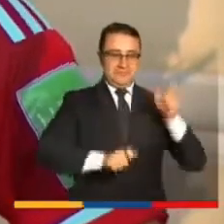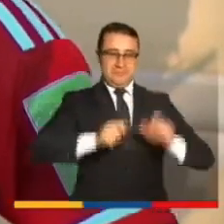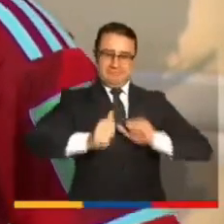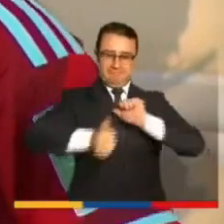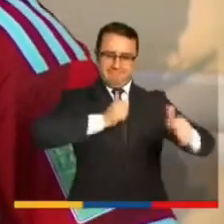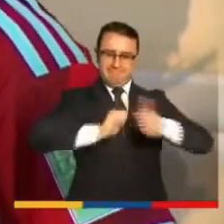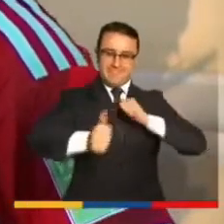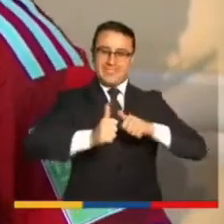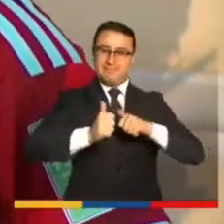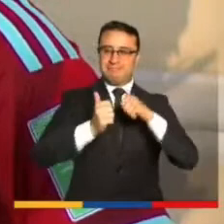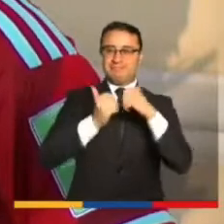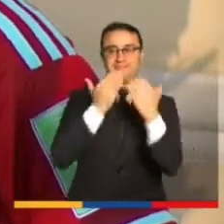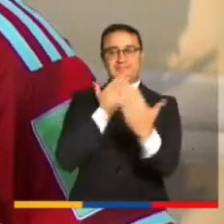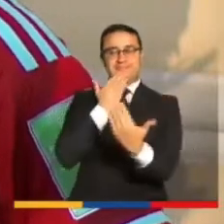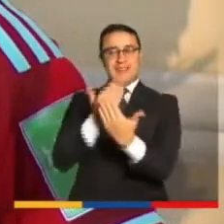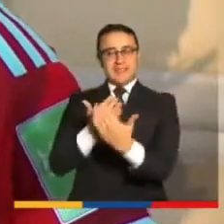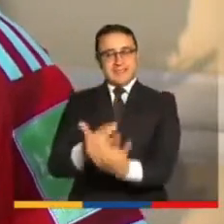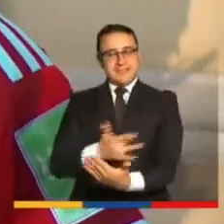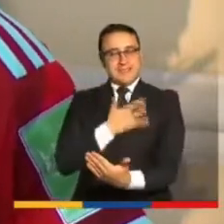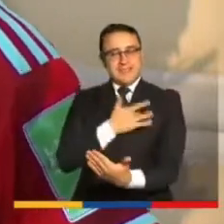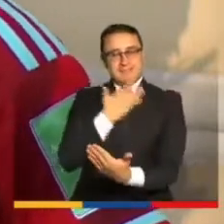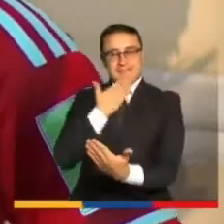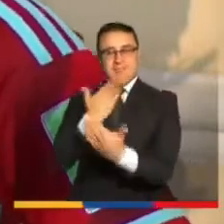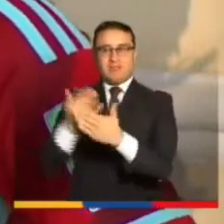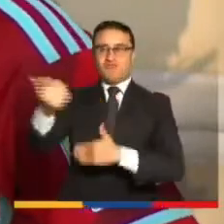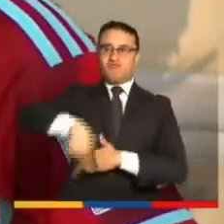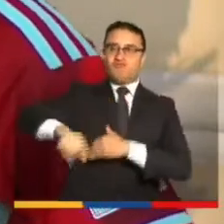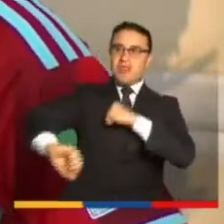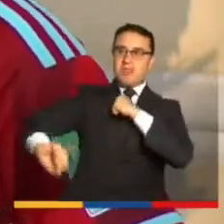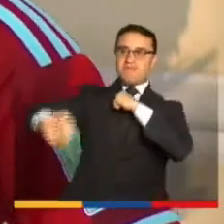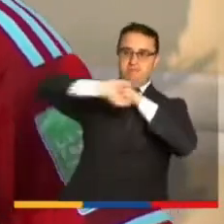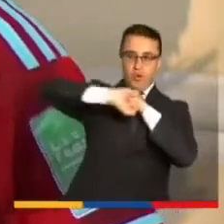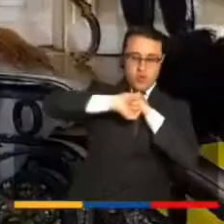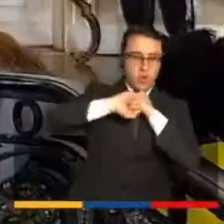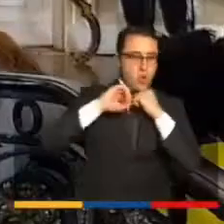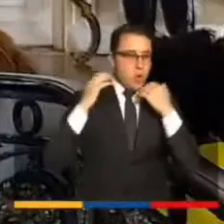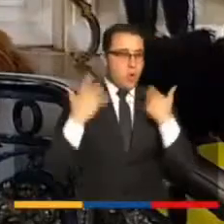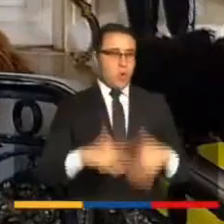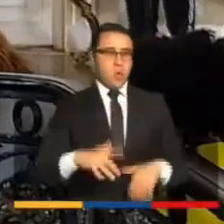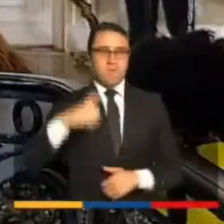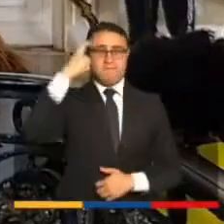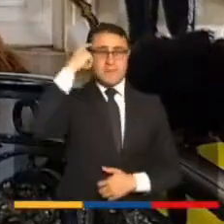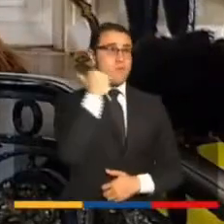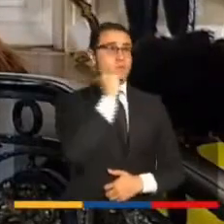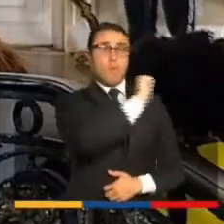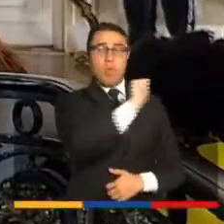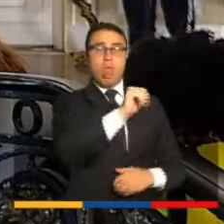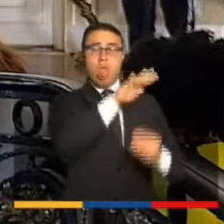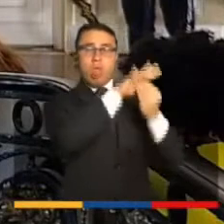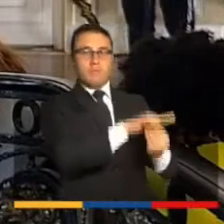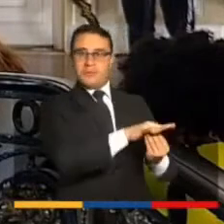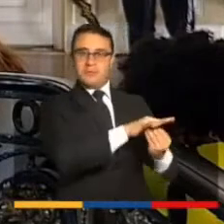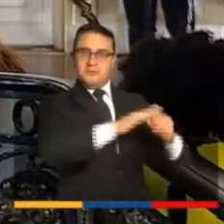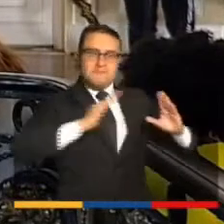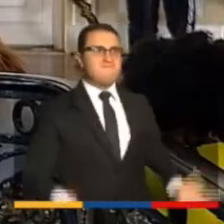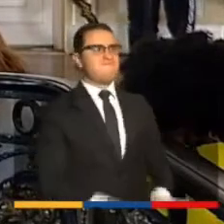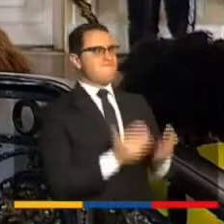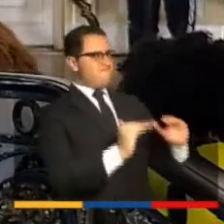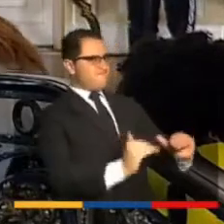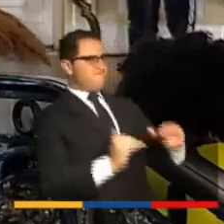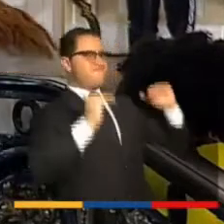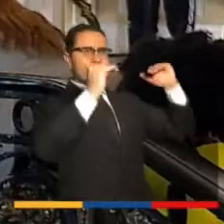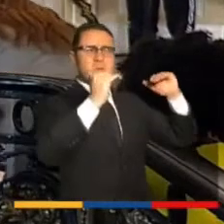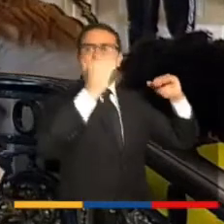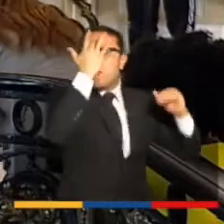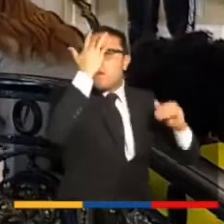agradecemos profundamente que nos apoyen cada día, que le den el valor a la mujer que se merece, porque la mujer colombiana está muy